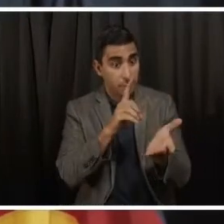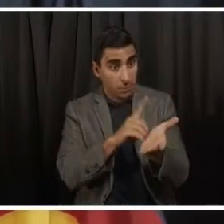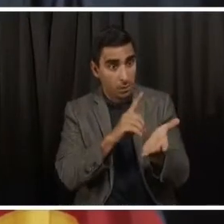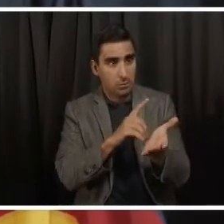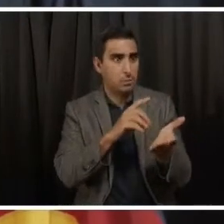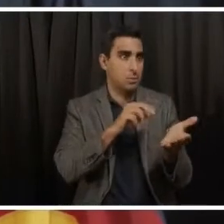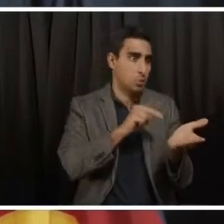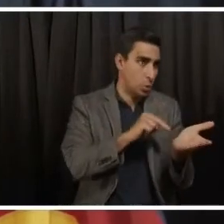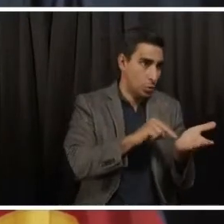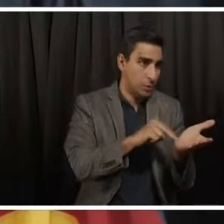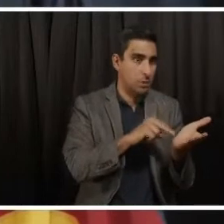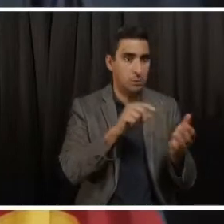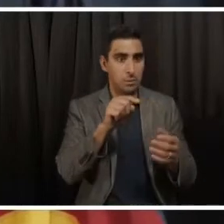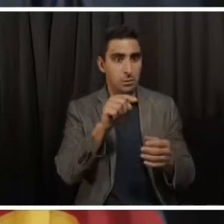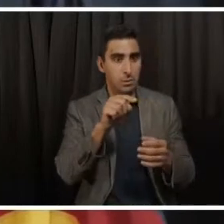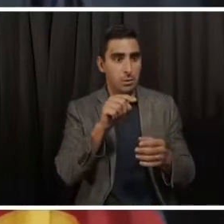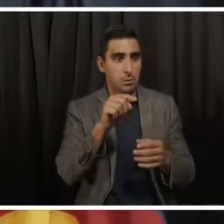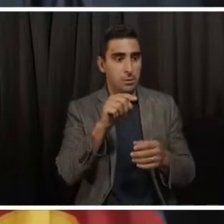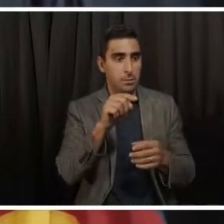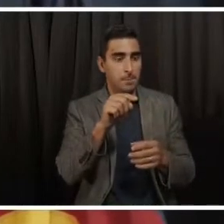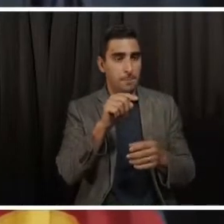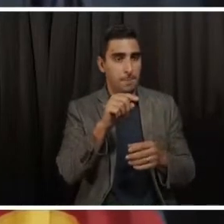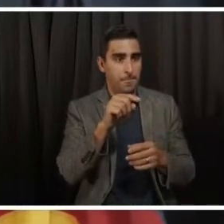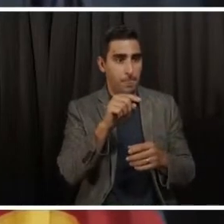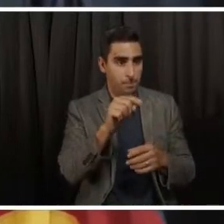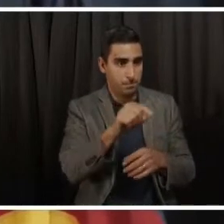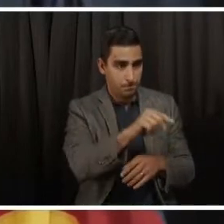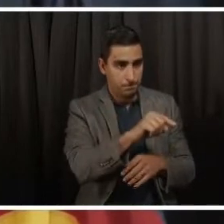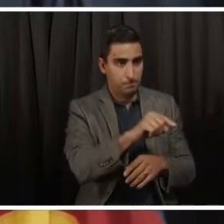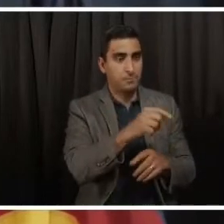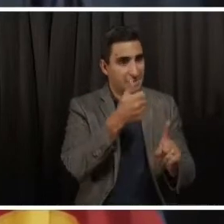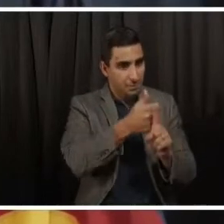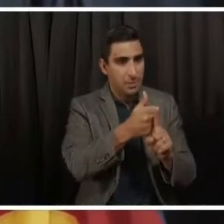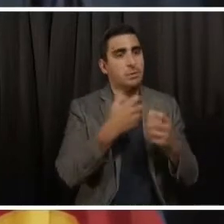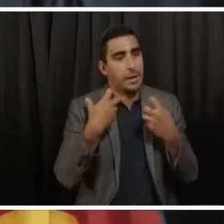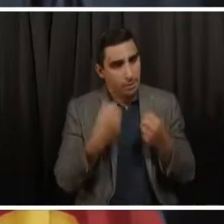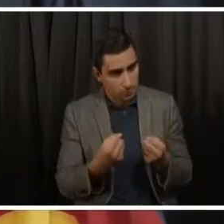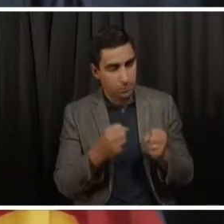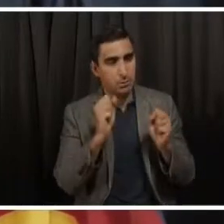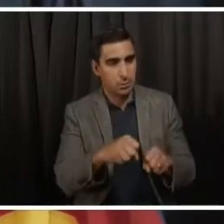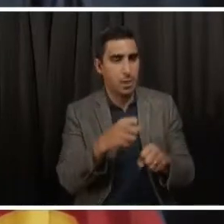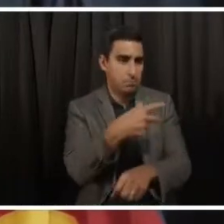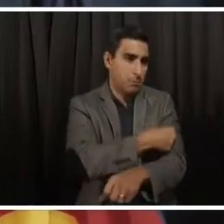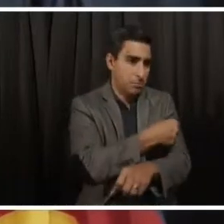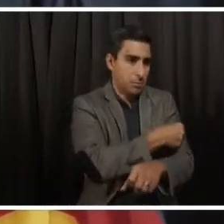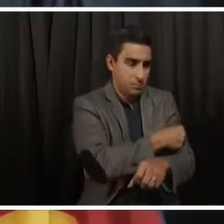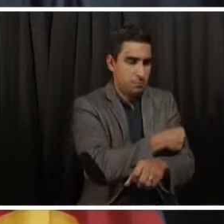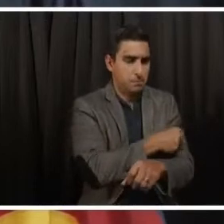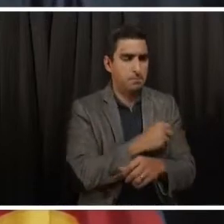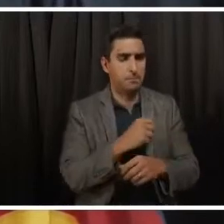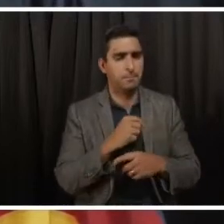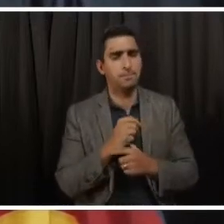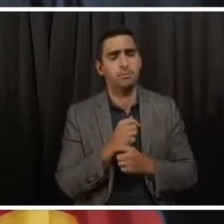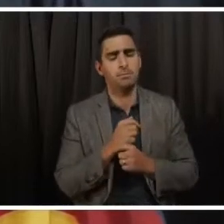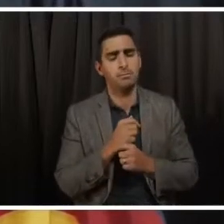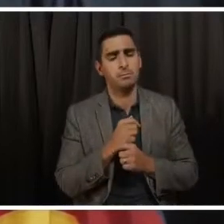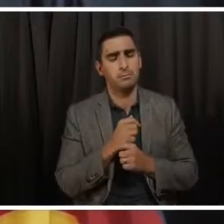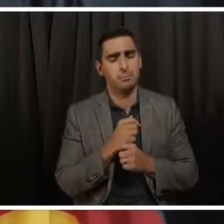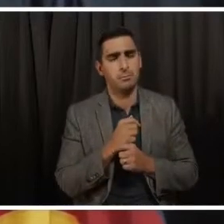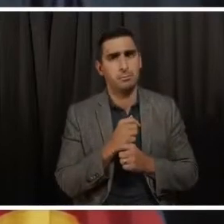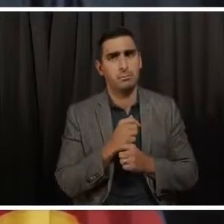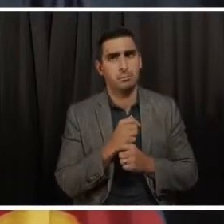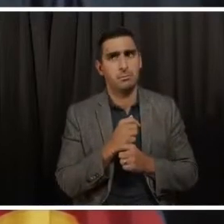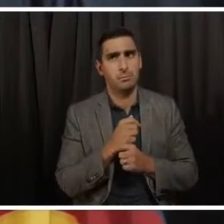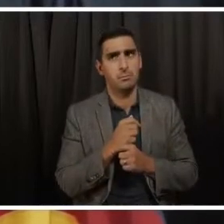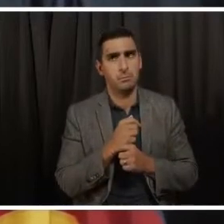propia no están enferma. Vamos a citar